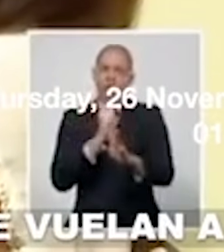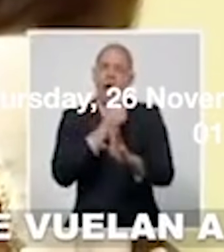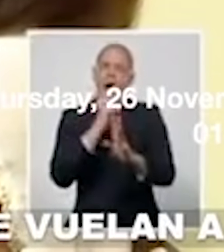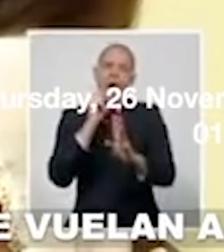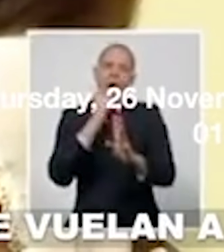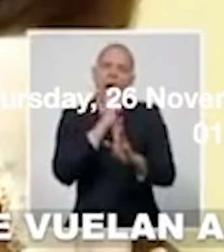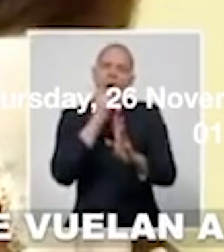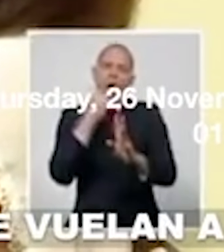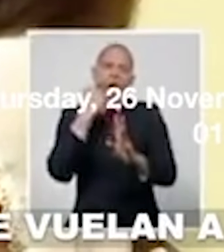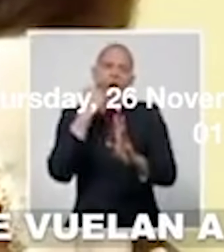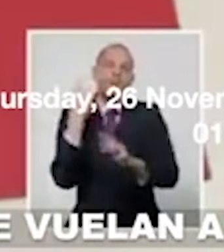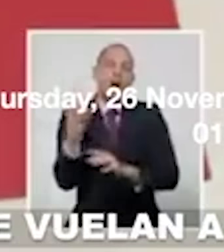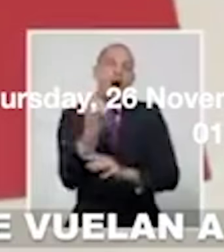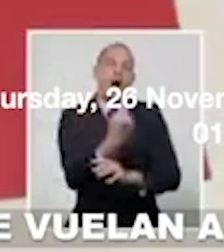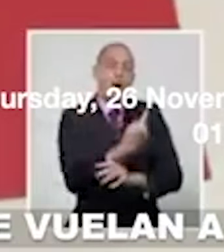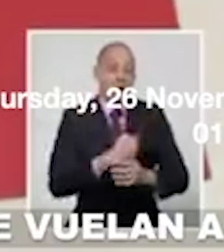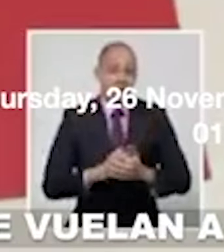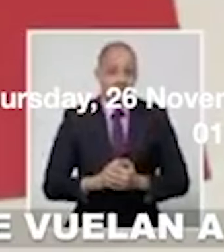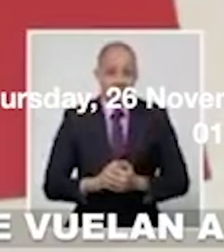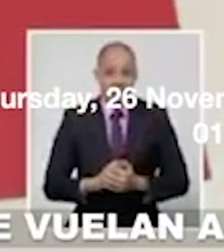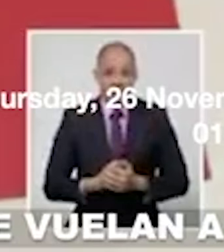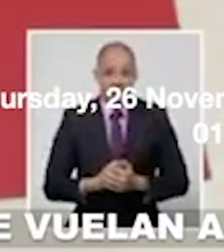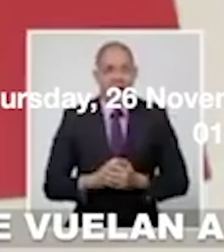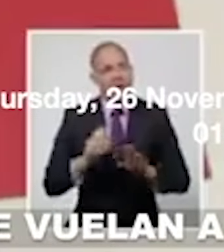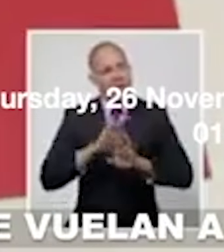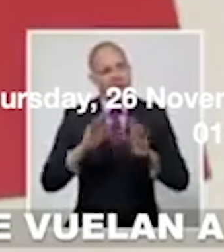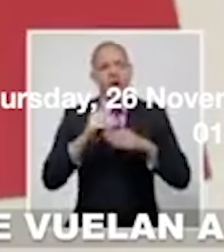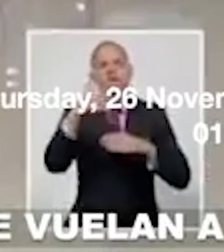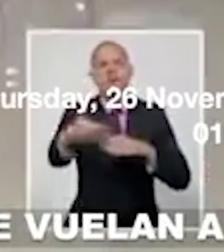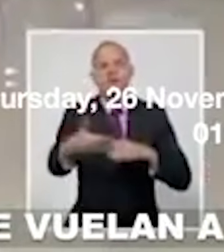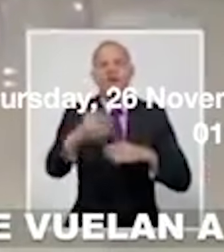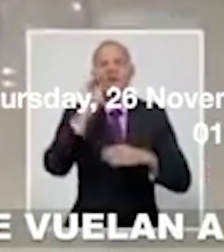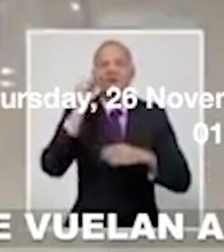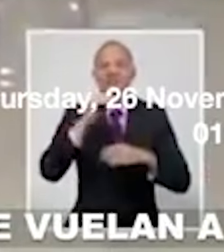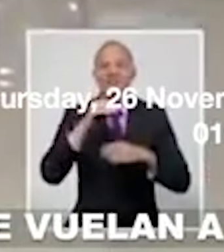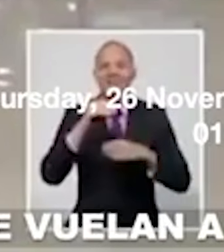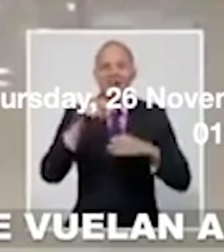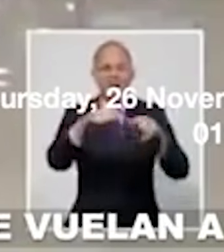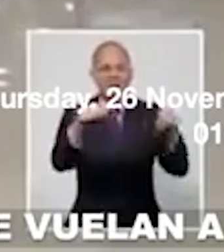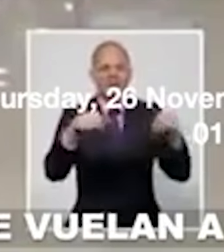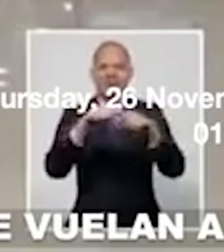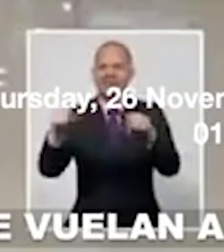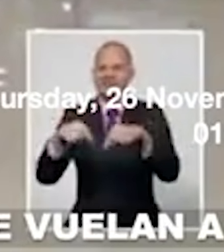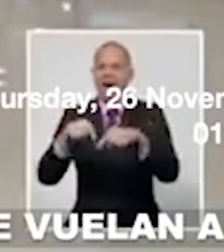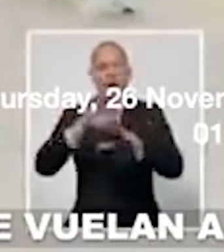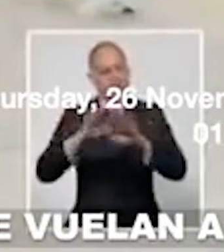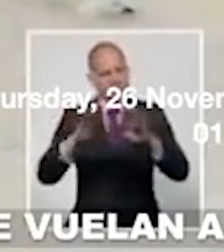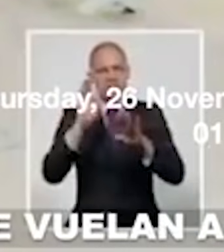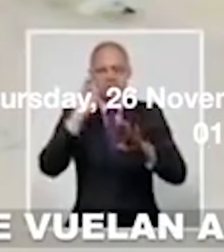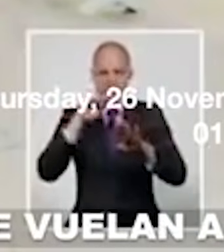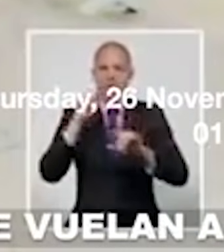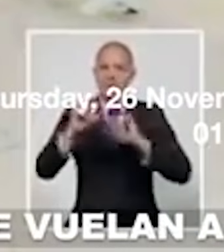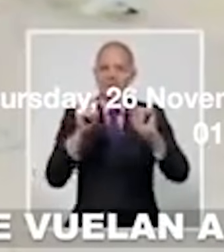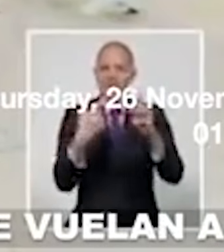9 maletas durante el check-in online. No obstante, una lectora le dijo a directorio cubano desde Tenerife que solo le